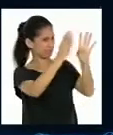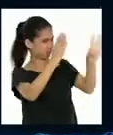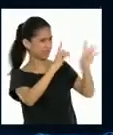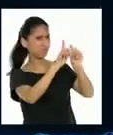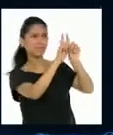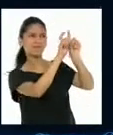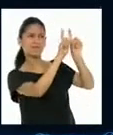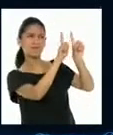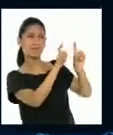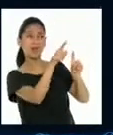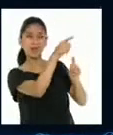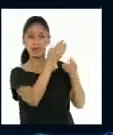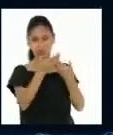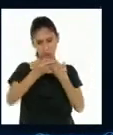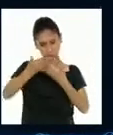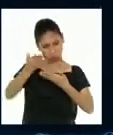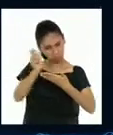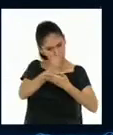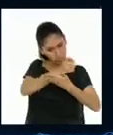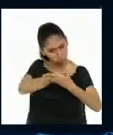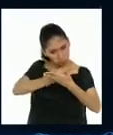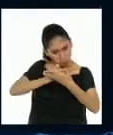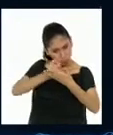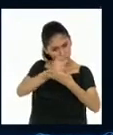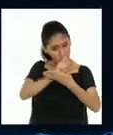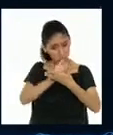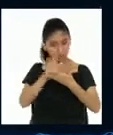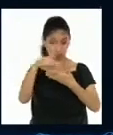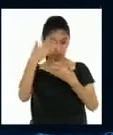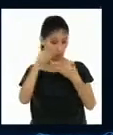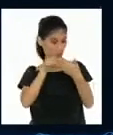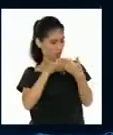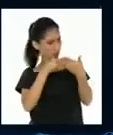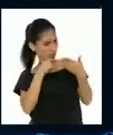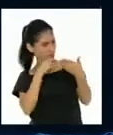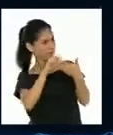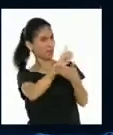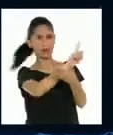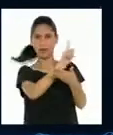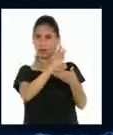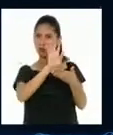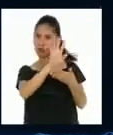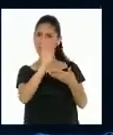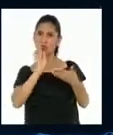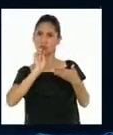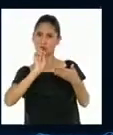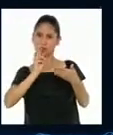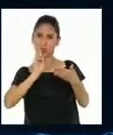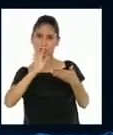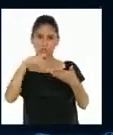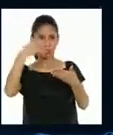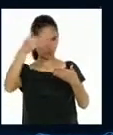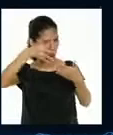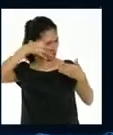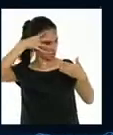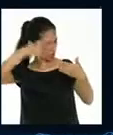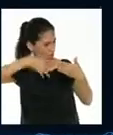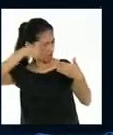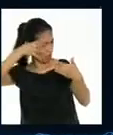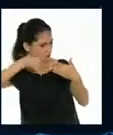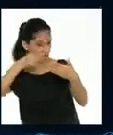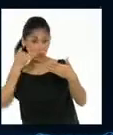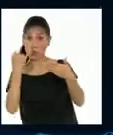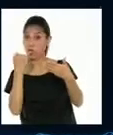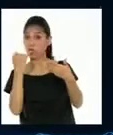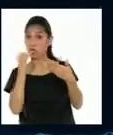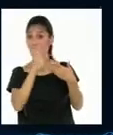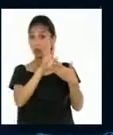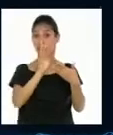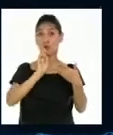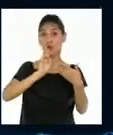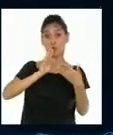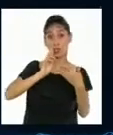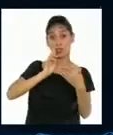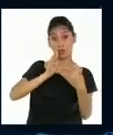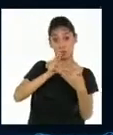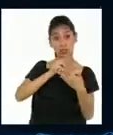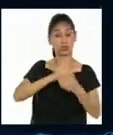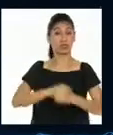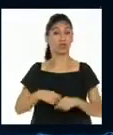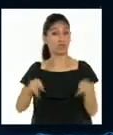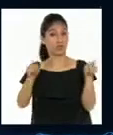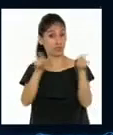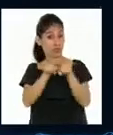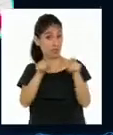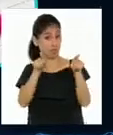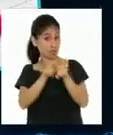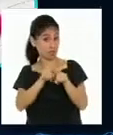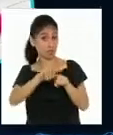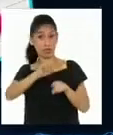obtiene la información tal como se necesita, con propósitos estadísticos, mientras que en una entrevista existe una interrelación